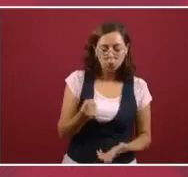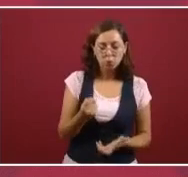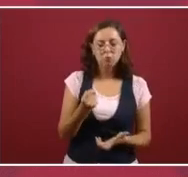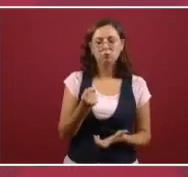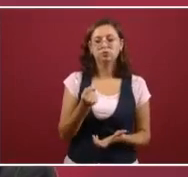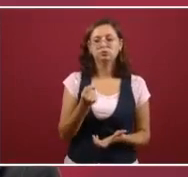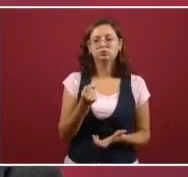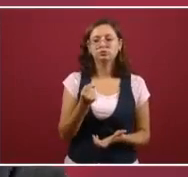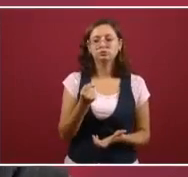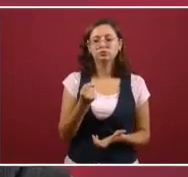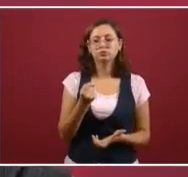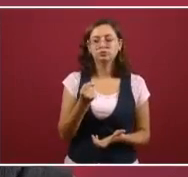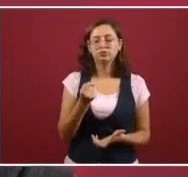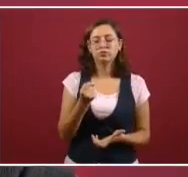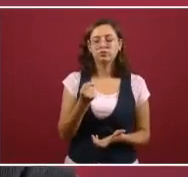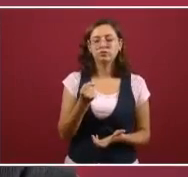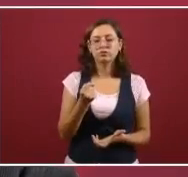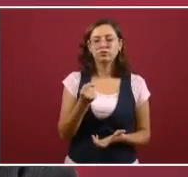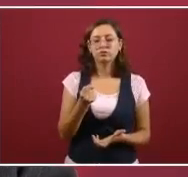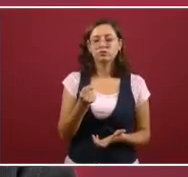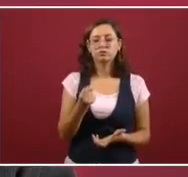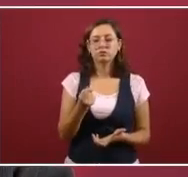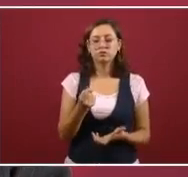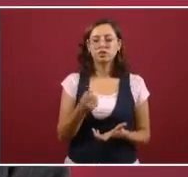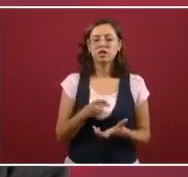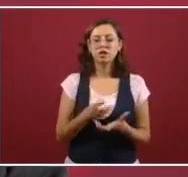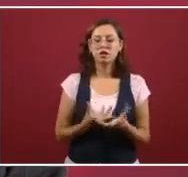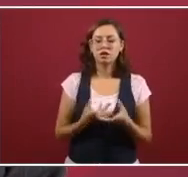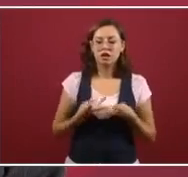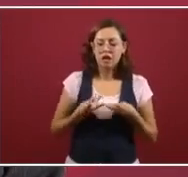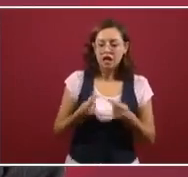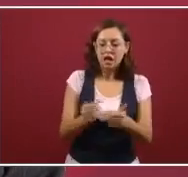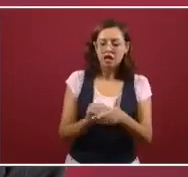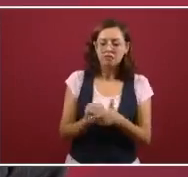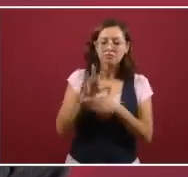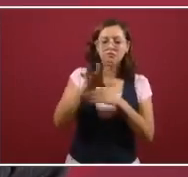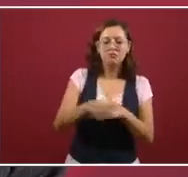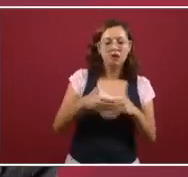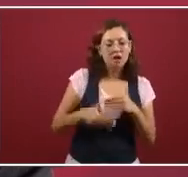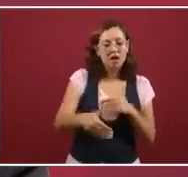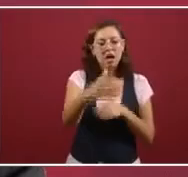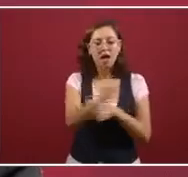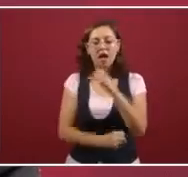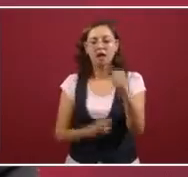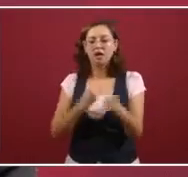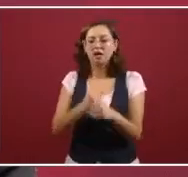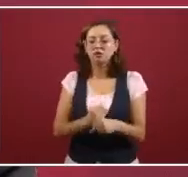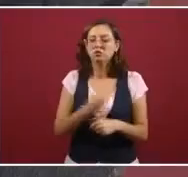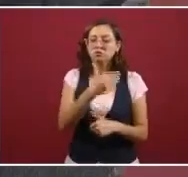cuánto se ha invertido este año, cuál es el avance,